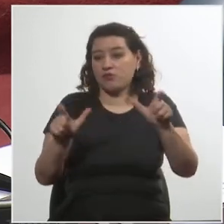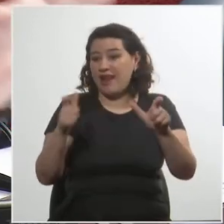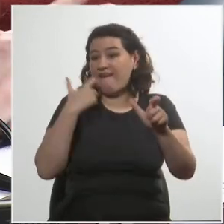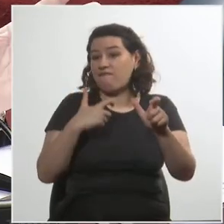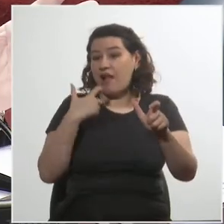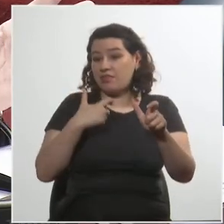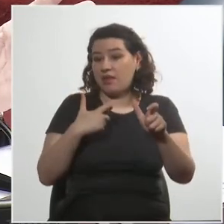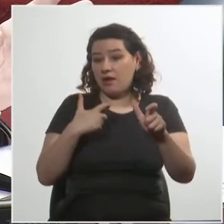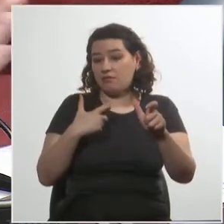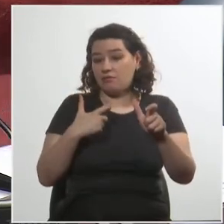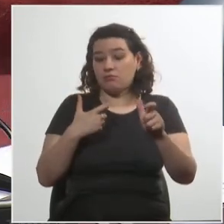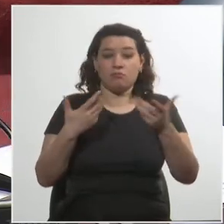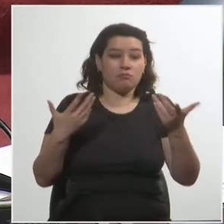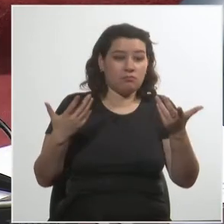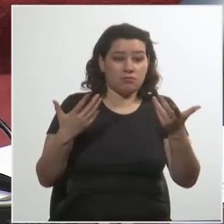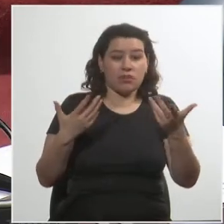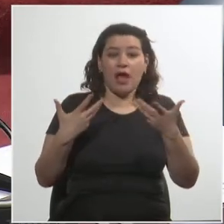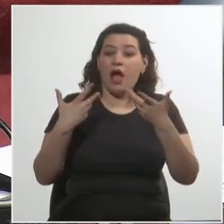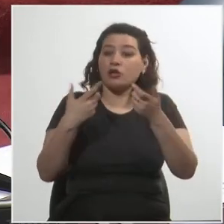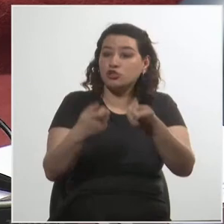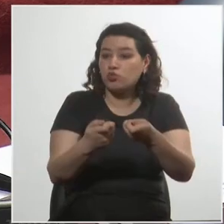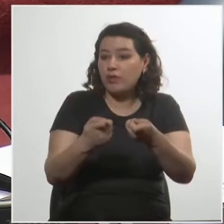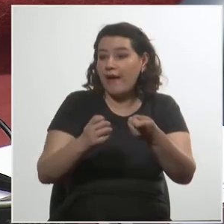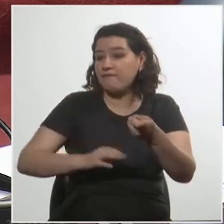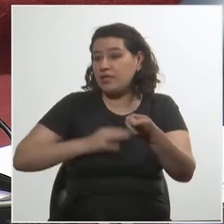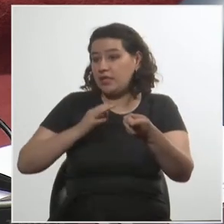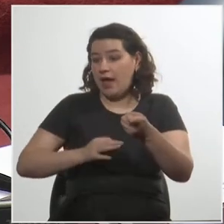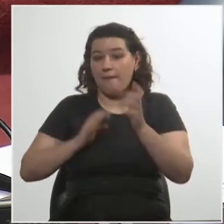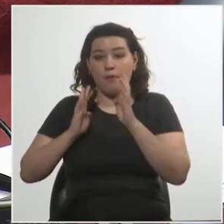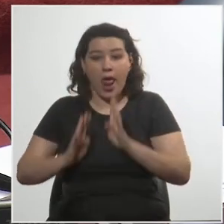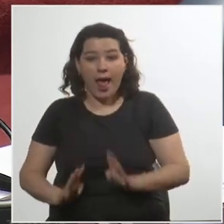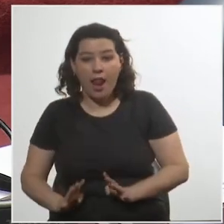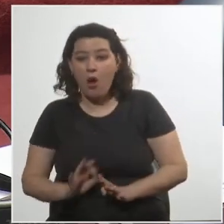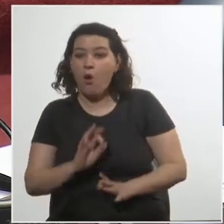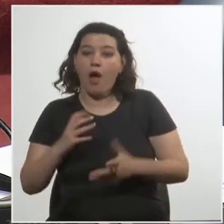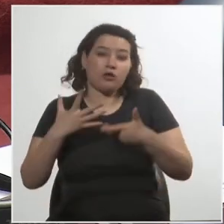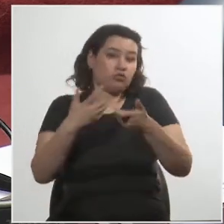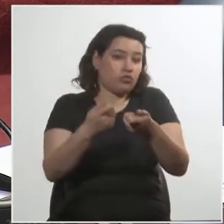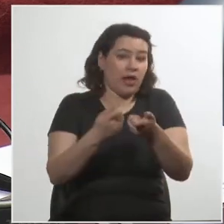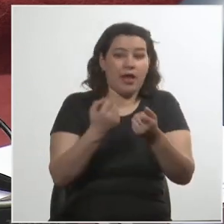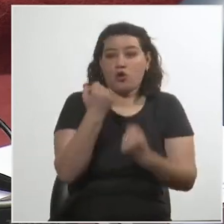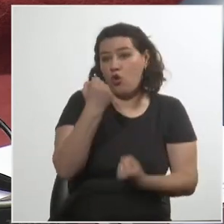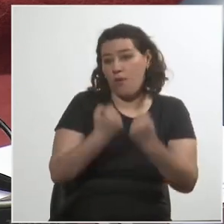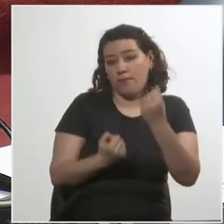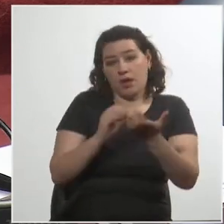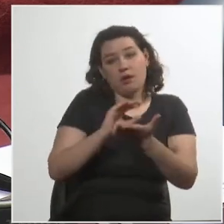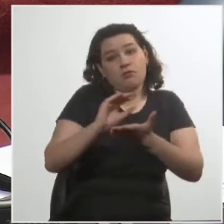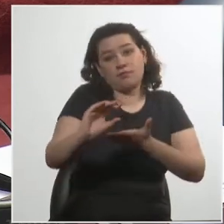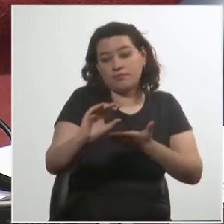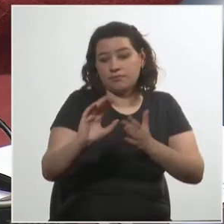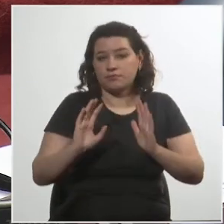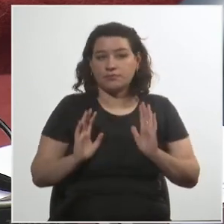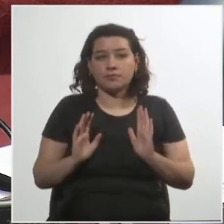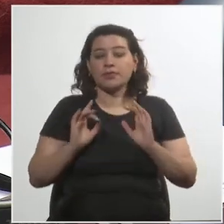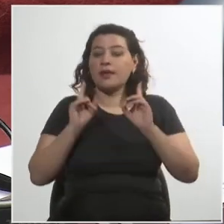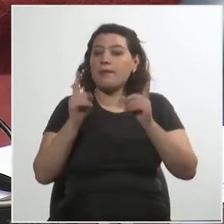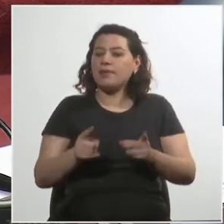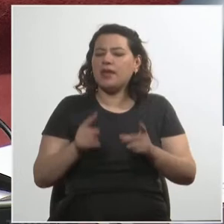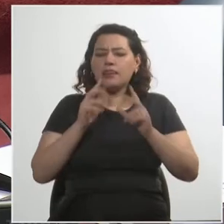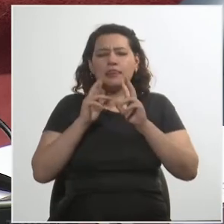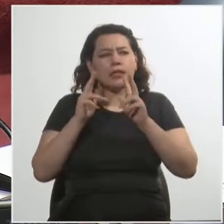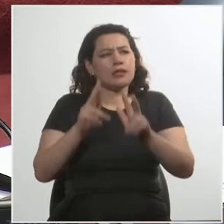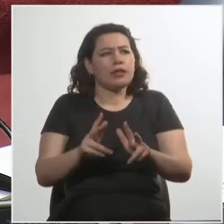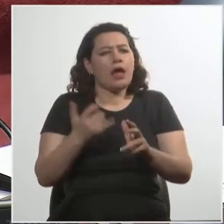económica y moralmente porque lo Define así en otro de los artículos se decía también que